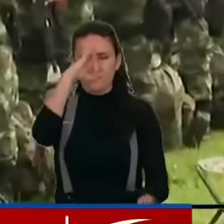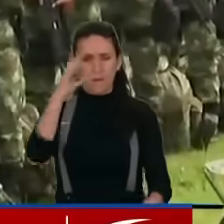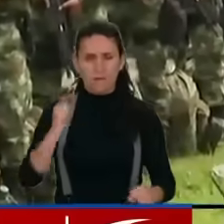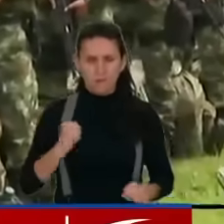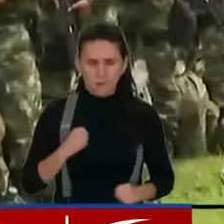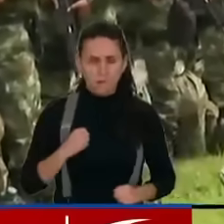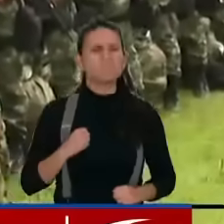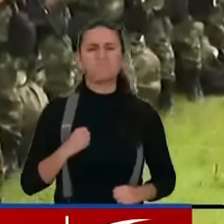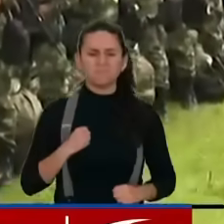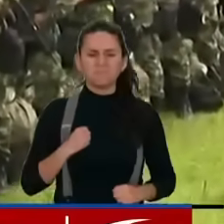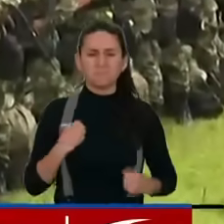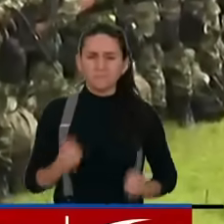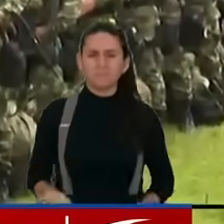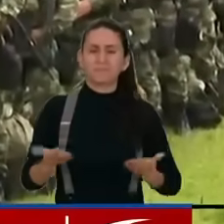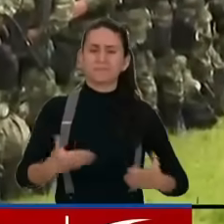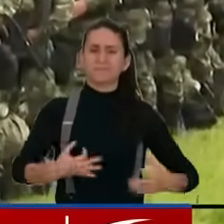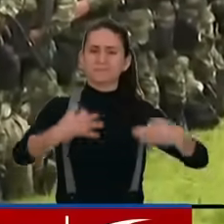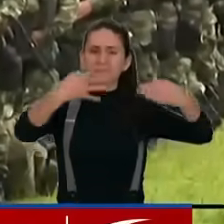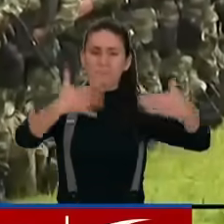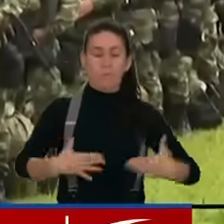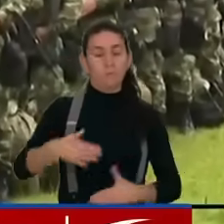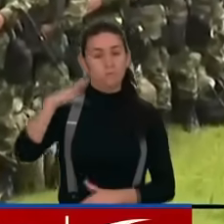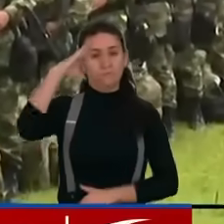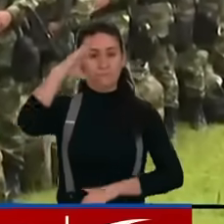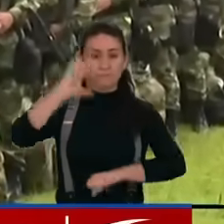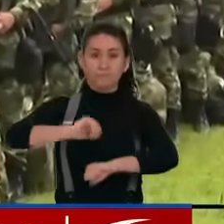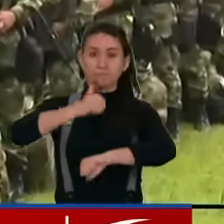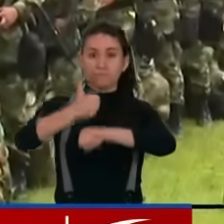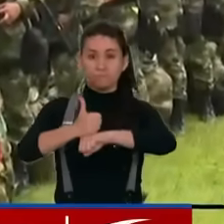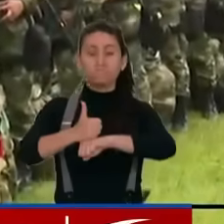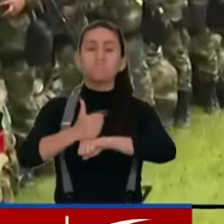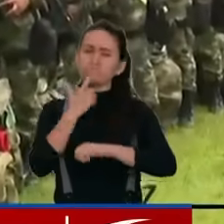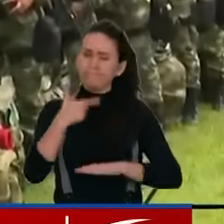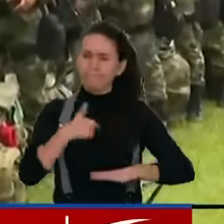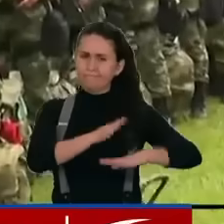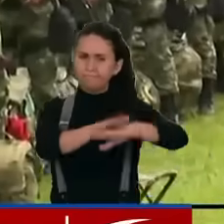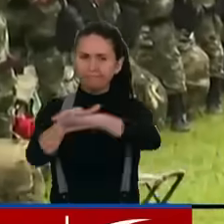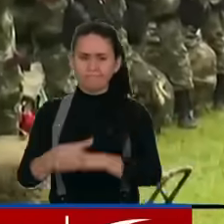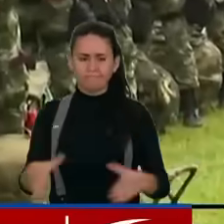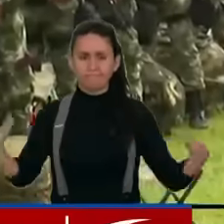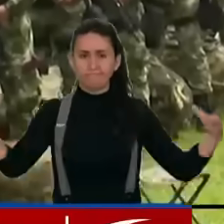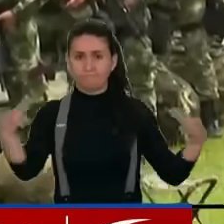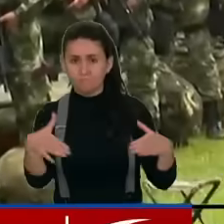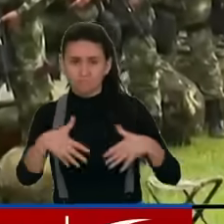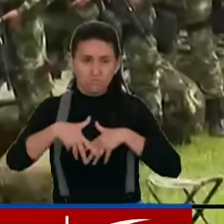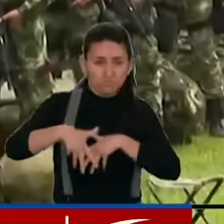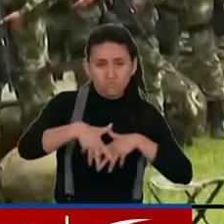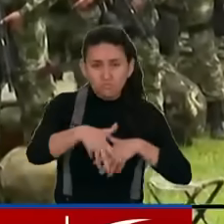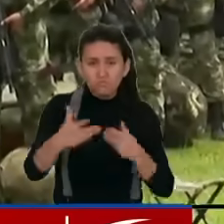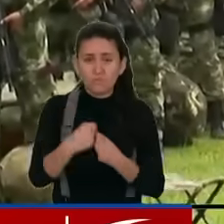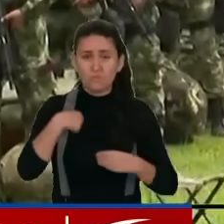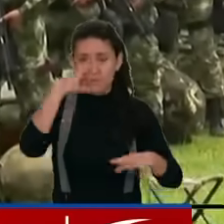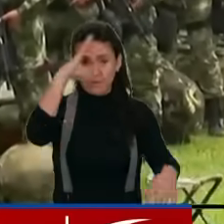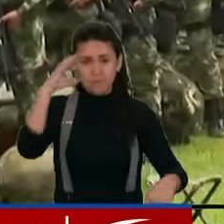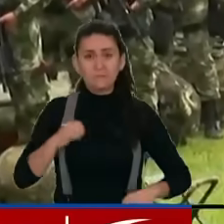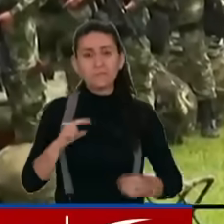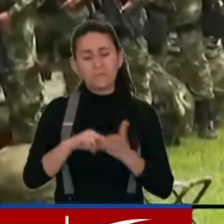llevando seguridad. El general además enfatizó en que el actuar de las tropas no se puede poner en